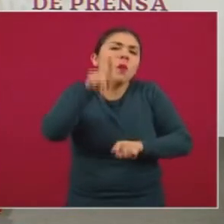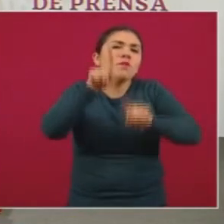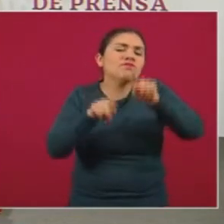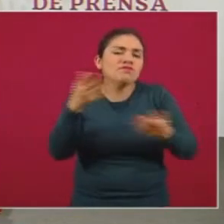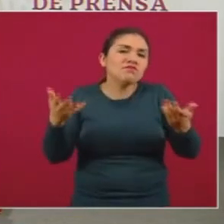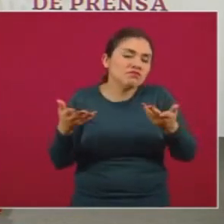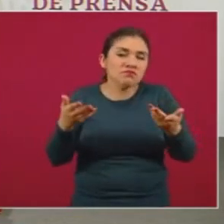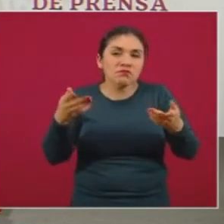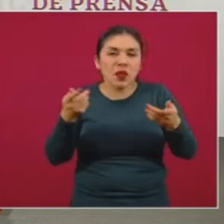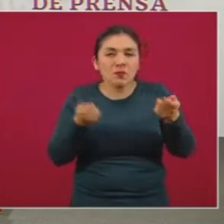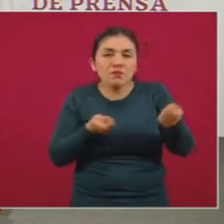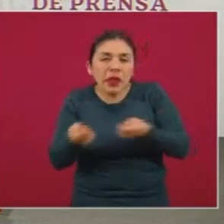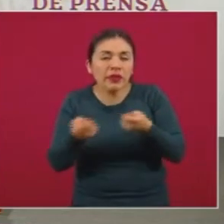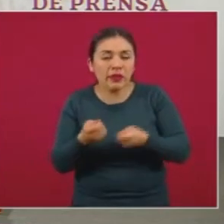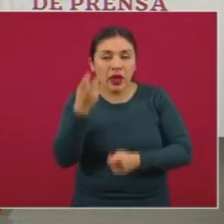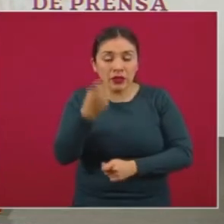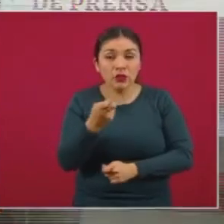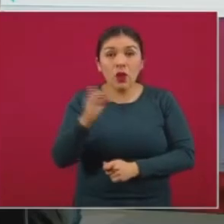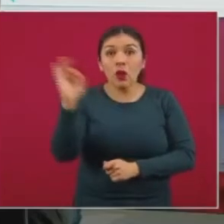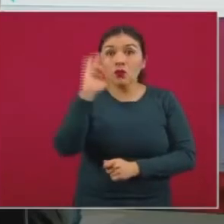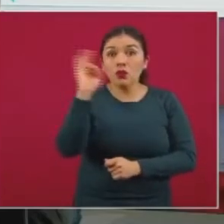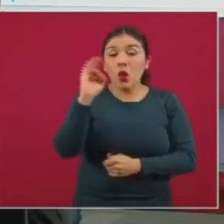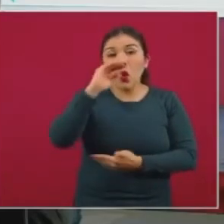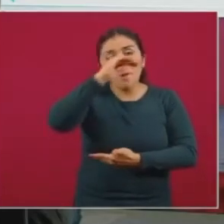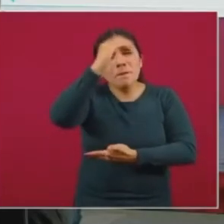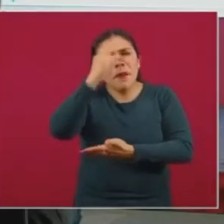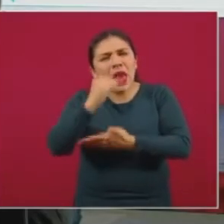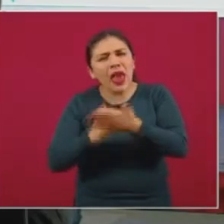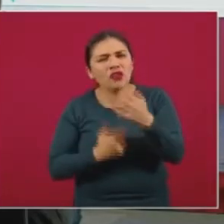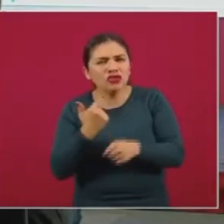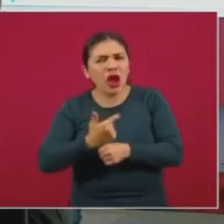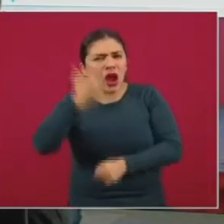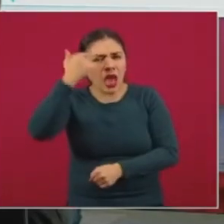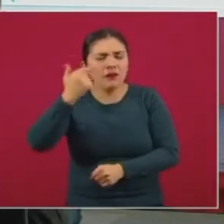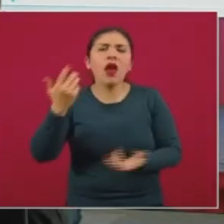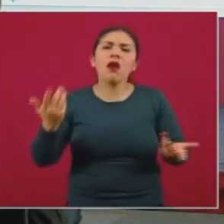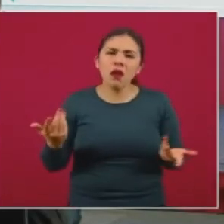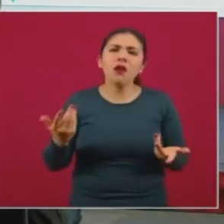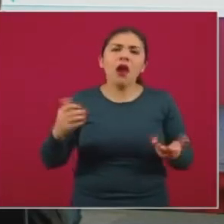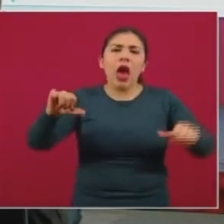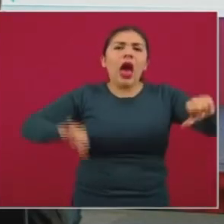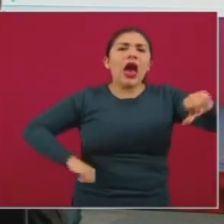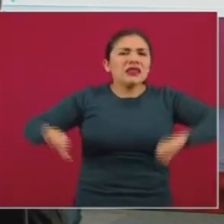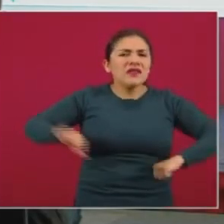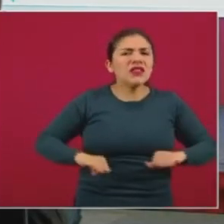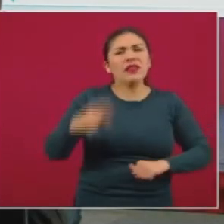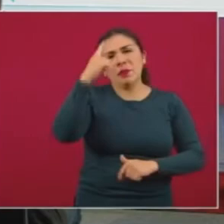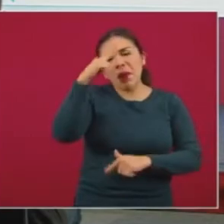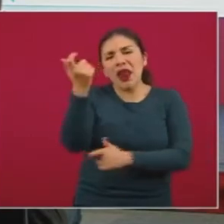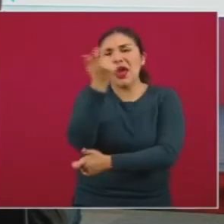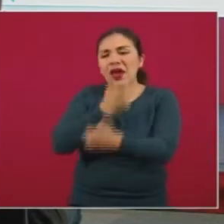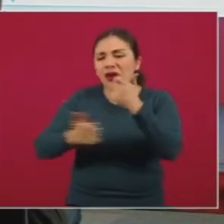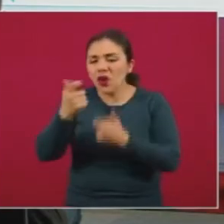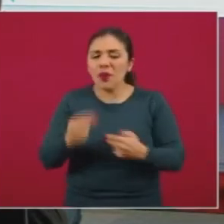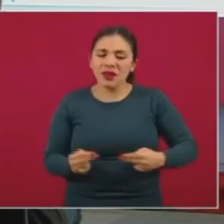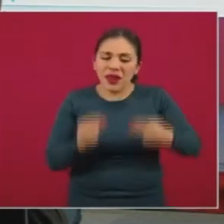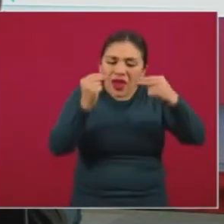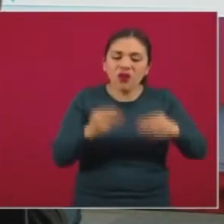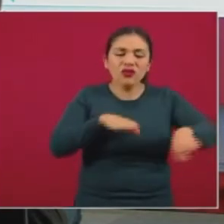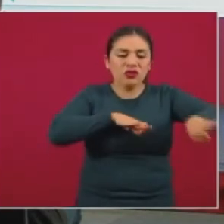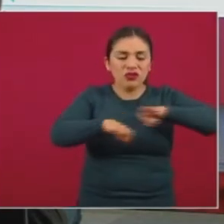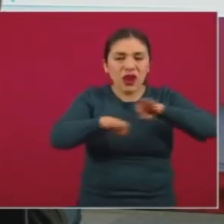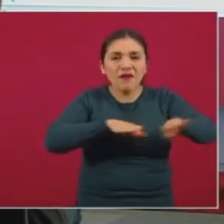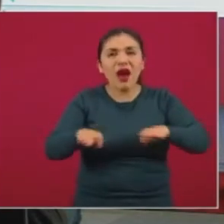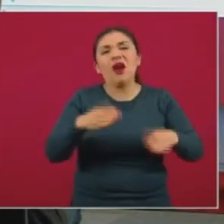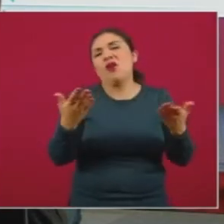estrictas. Y en la medida que baja el nivel de riesgo, pues bueno, las actividades económicas, laborales